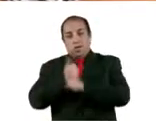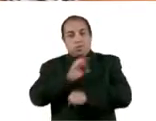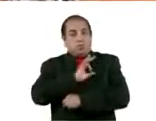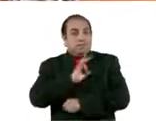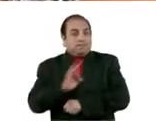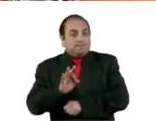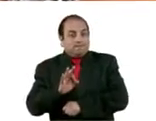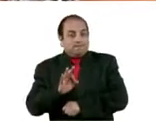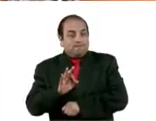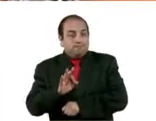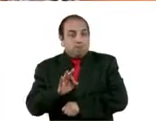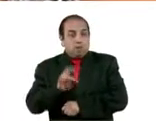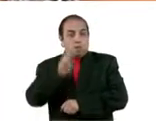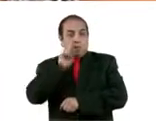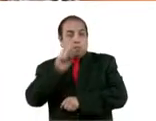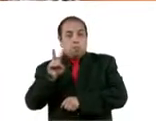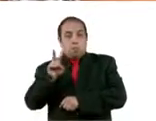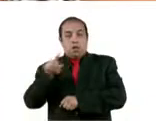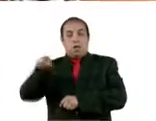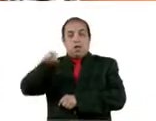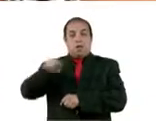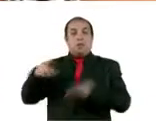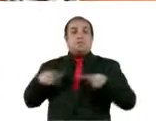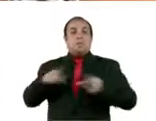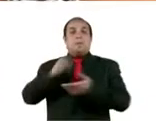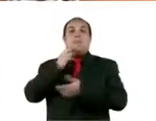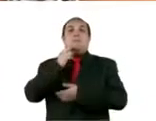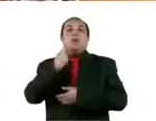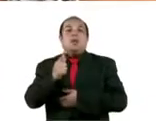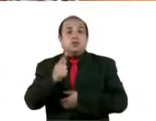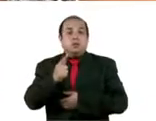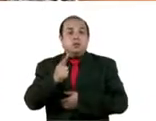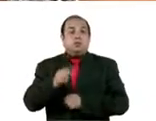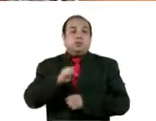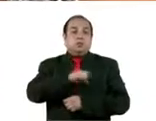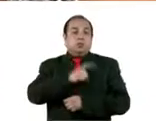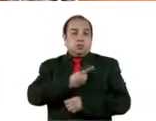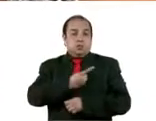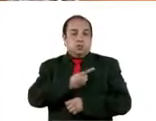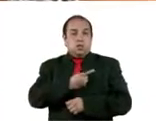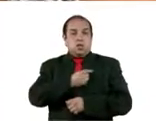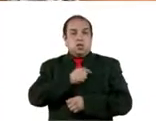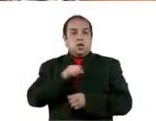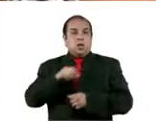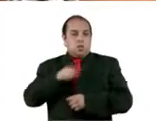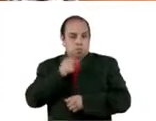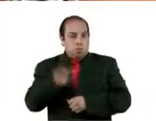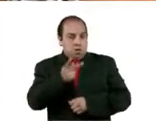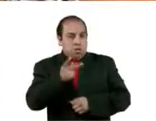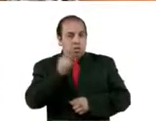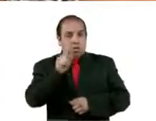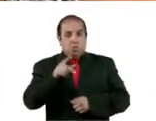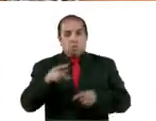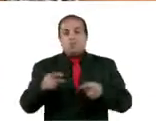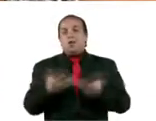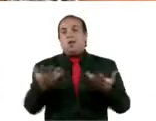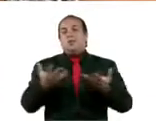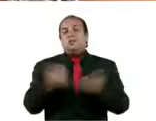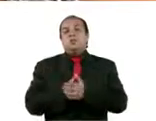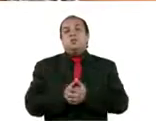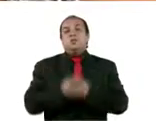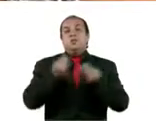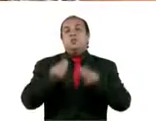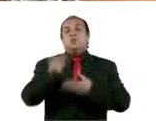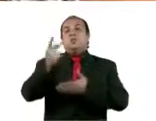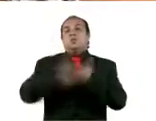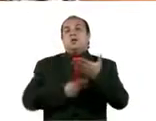ver mejora en estas personas. Y quisiera preguntarles, también se han implementado muchos programas en